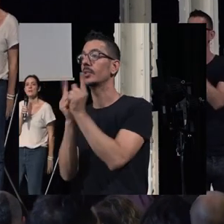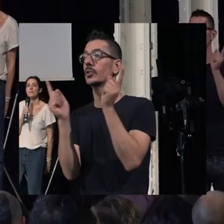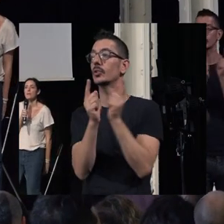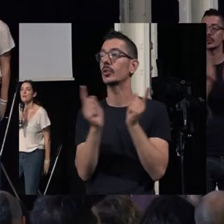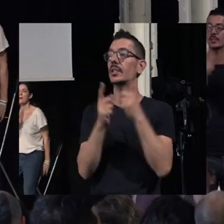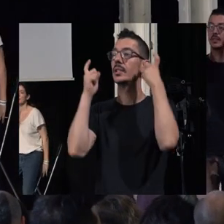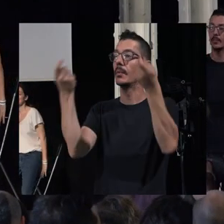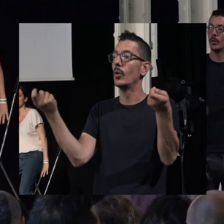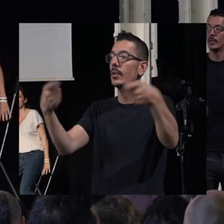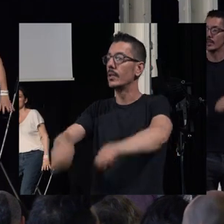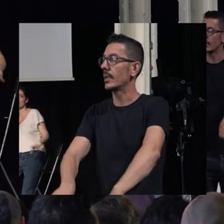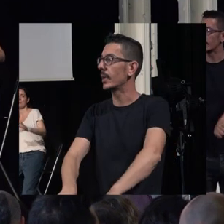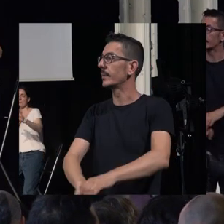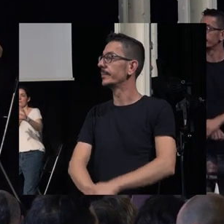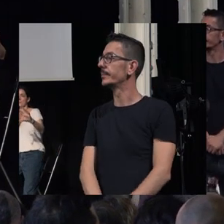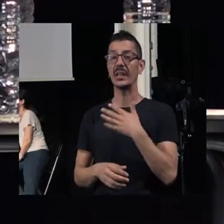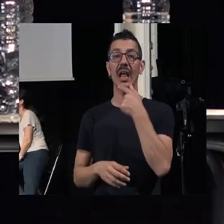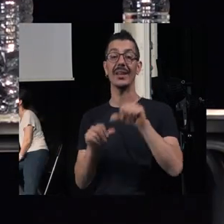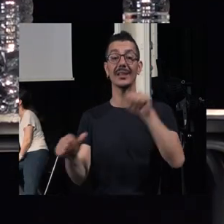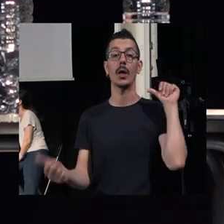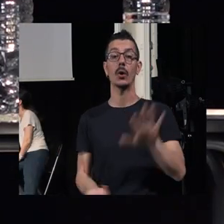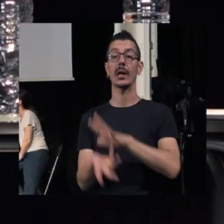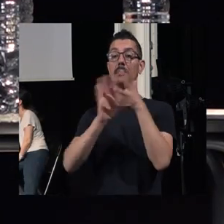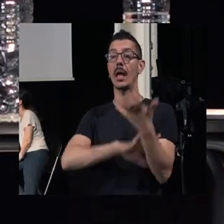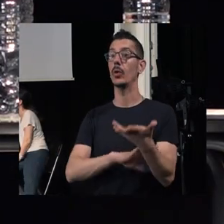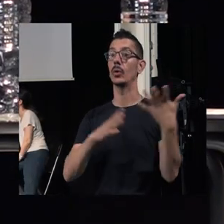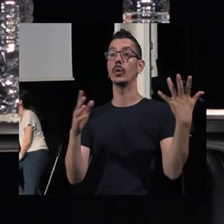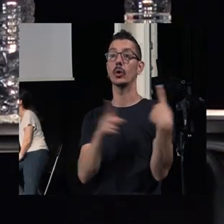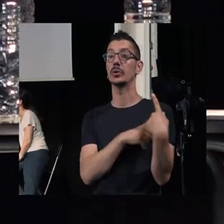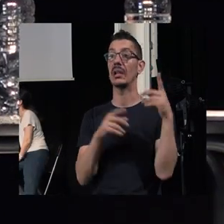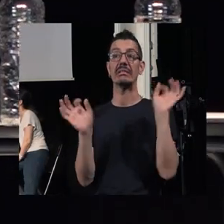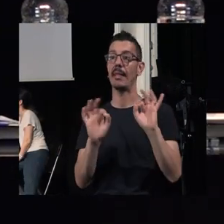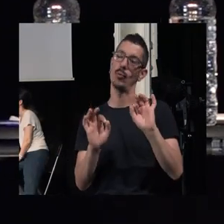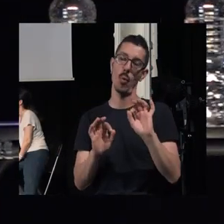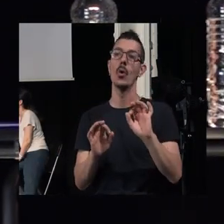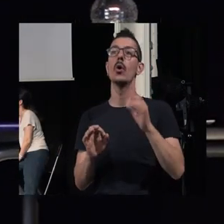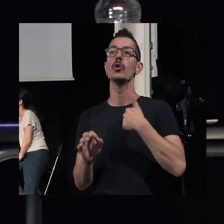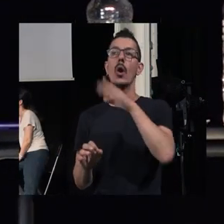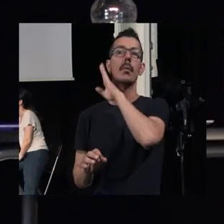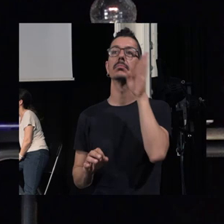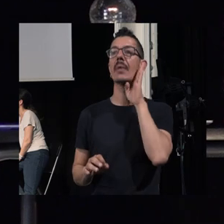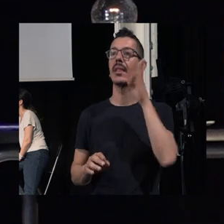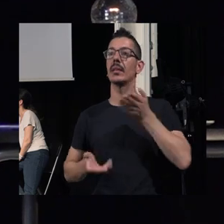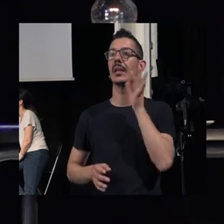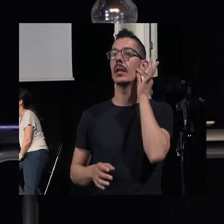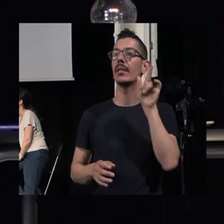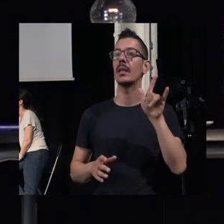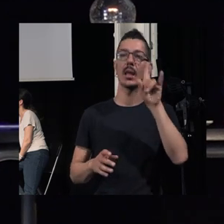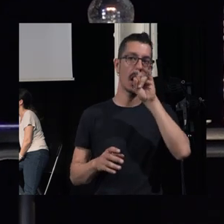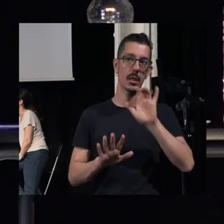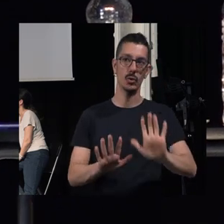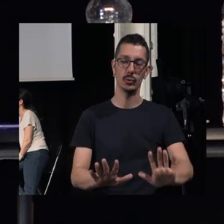empezaríamos a cerrar. ¿Alguien quiere? Soy madre de una niña de 10 años y realmente es un